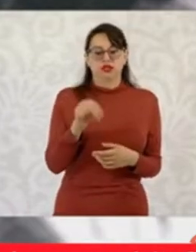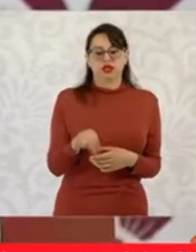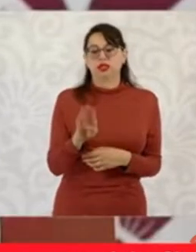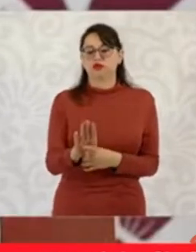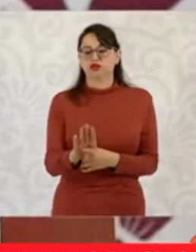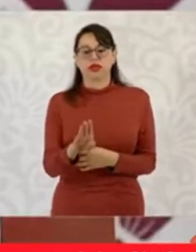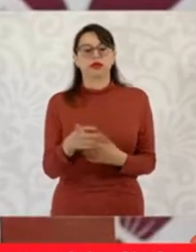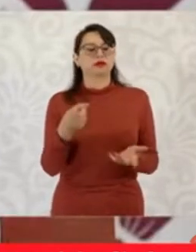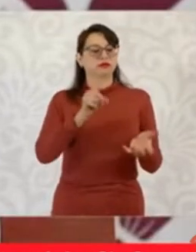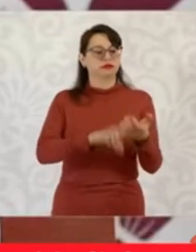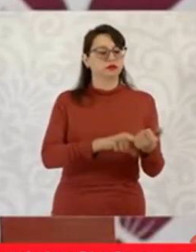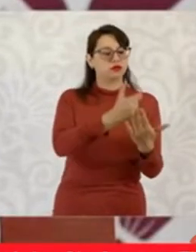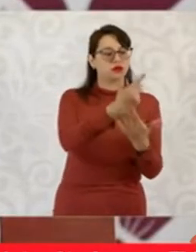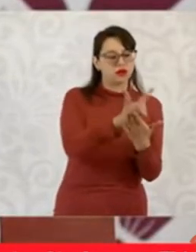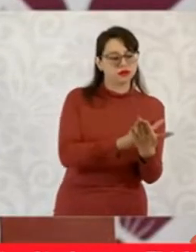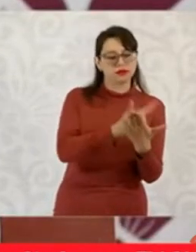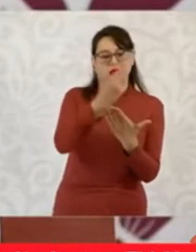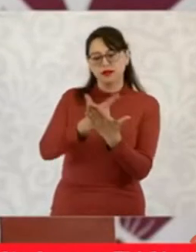información,